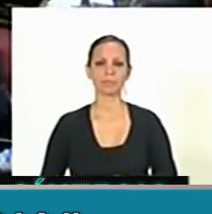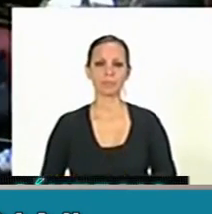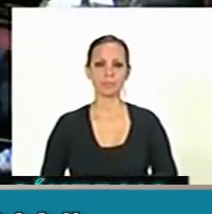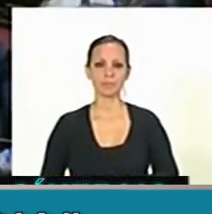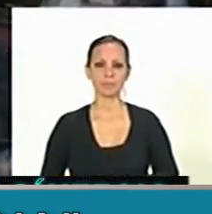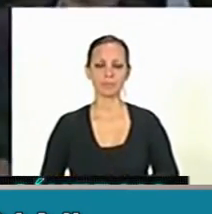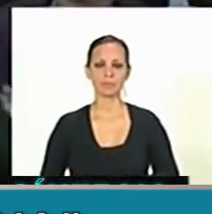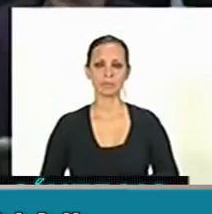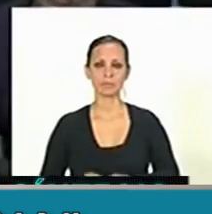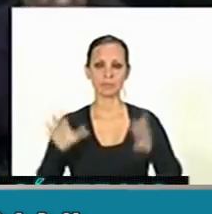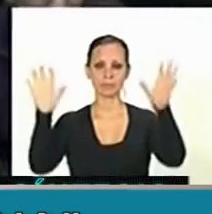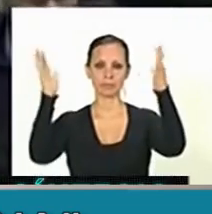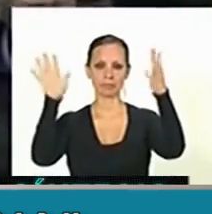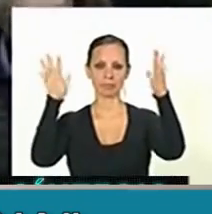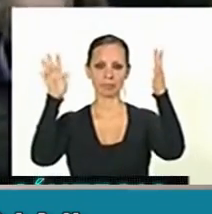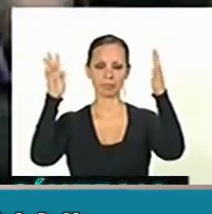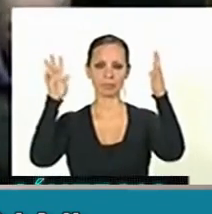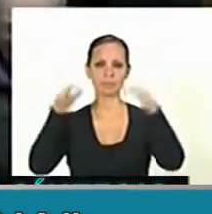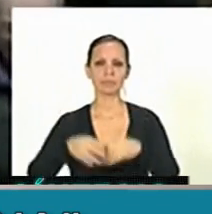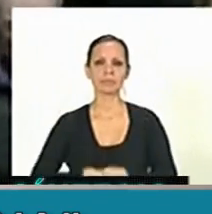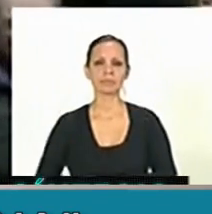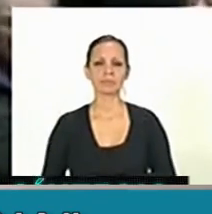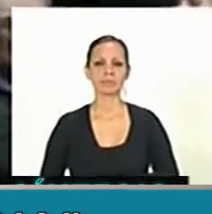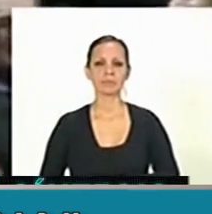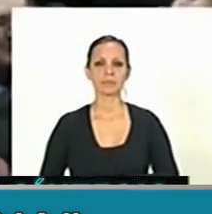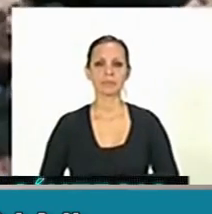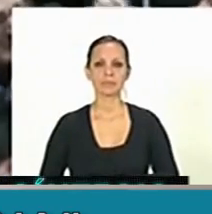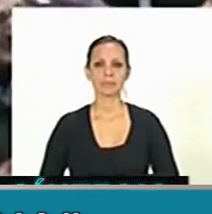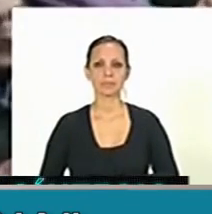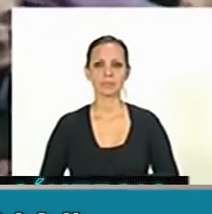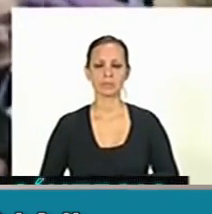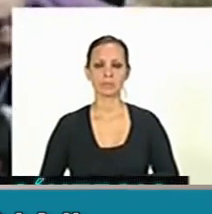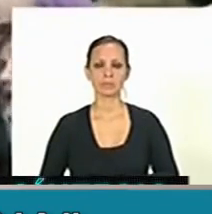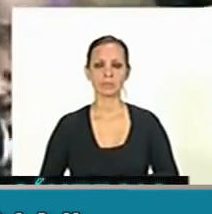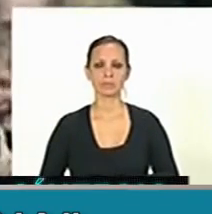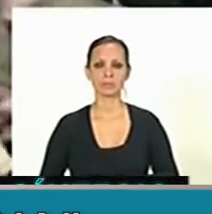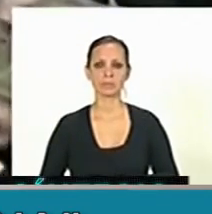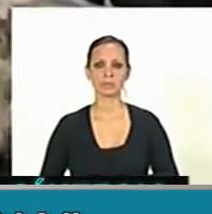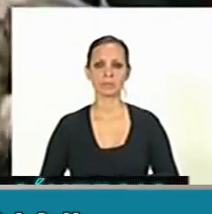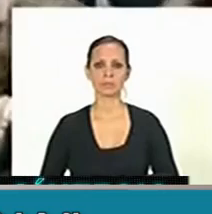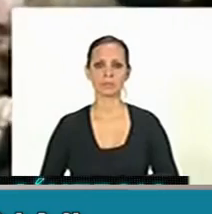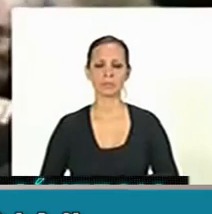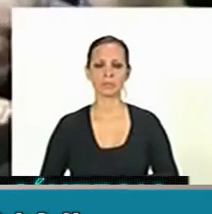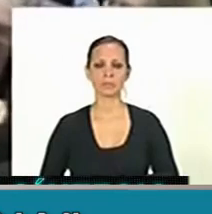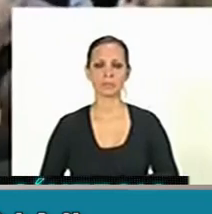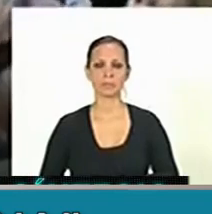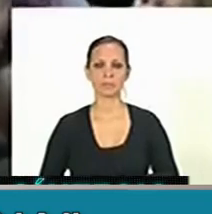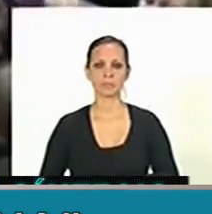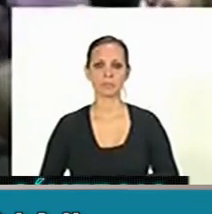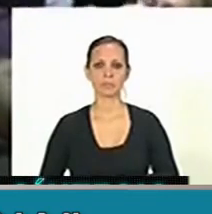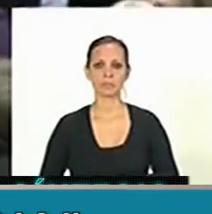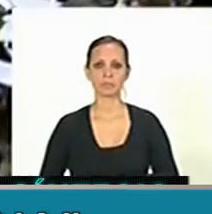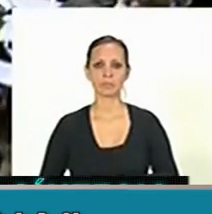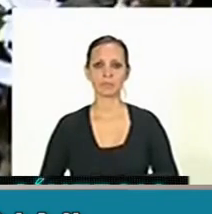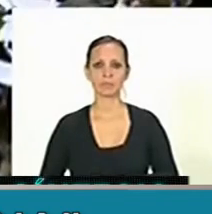tratamientos. Fíjese lo que supone esta ley entonces. Bueno, como decíamos, va a poder realizarse la ablación de órganos y o de tejidos a